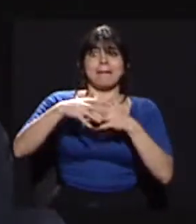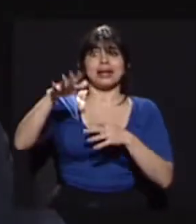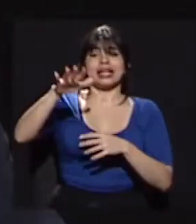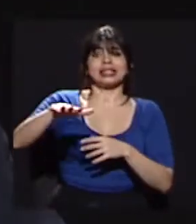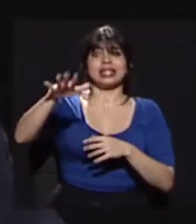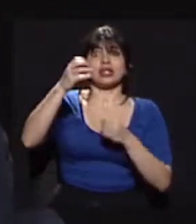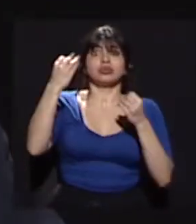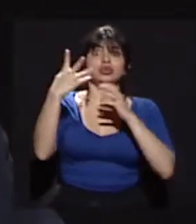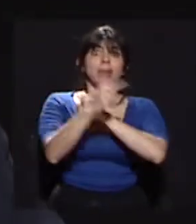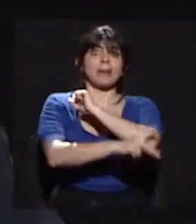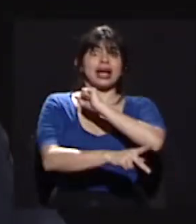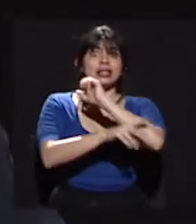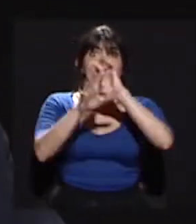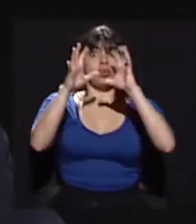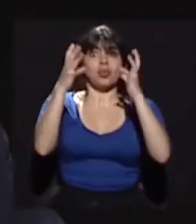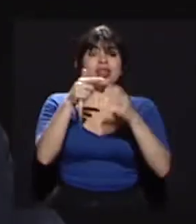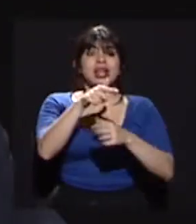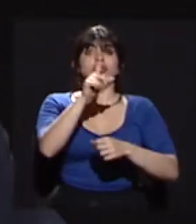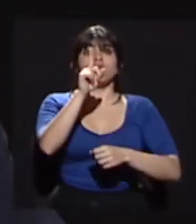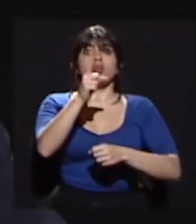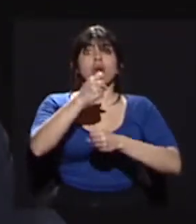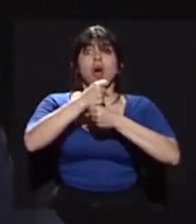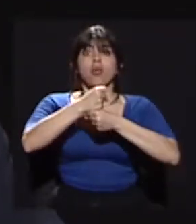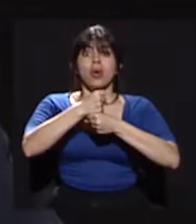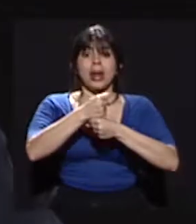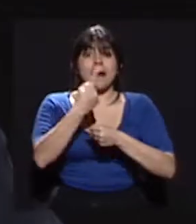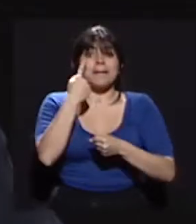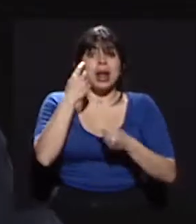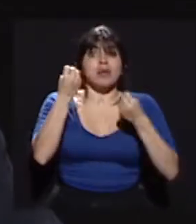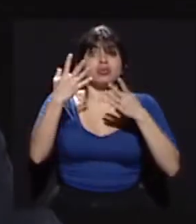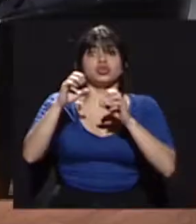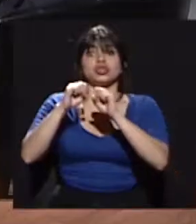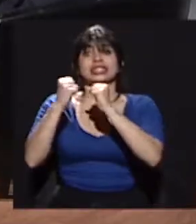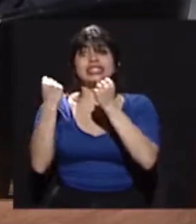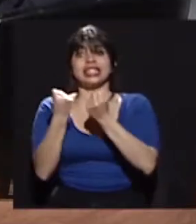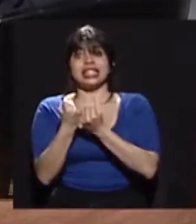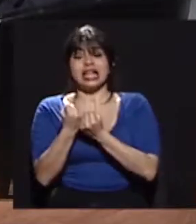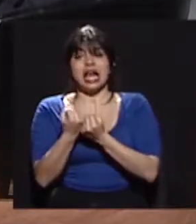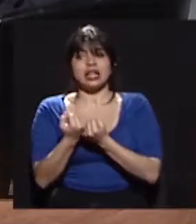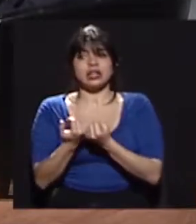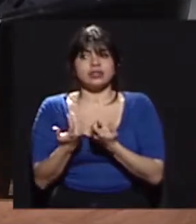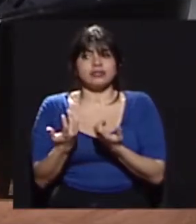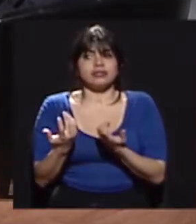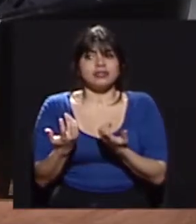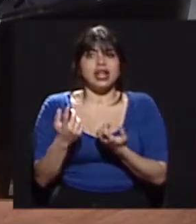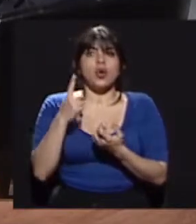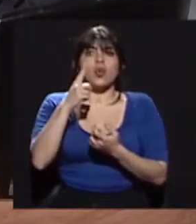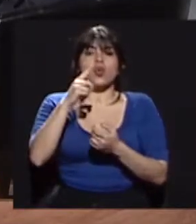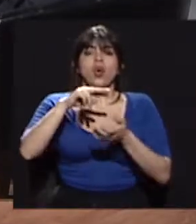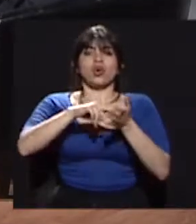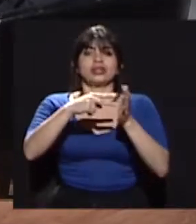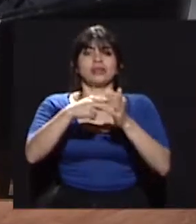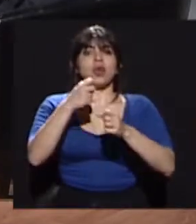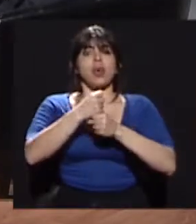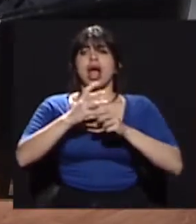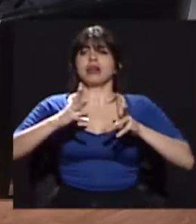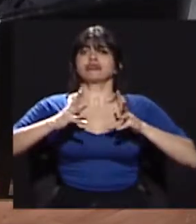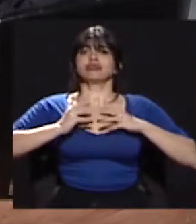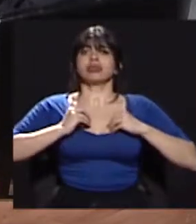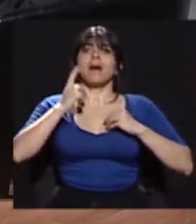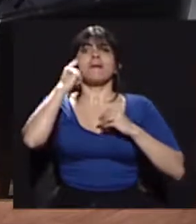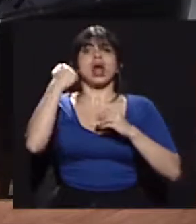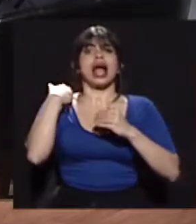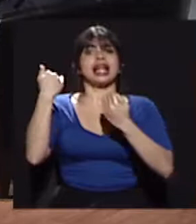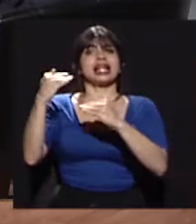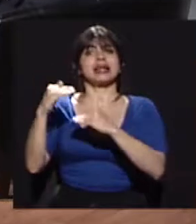las empresarias de muchos países del mundo esto es una huelga que incluso para muchos sindicalistas es un concepto de huelva inaceptable porque le